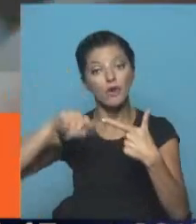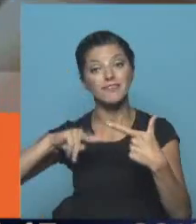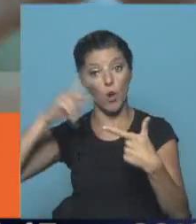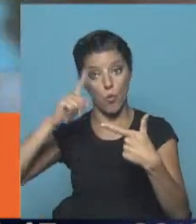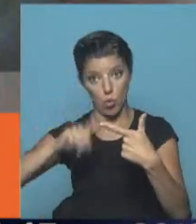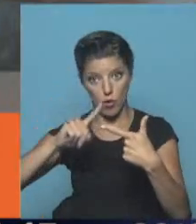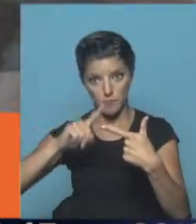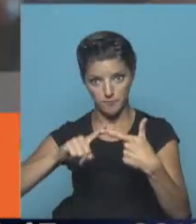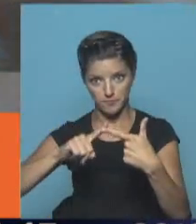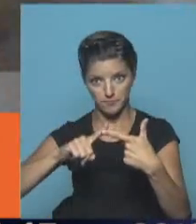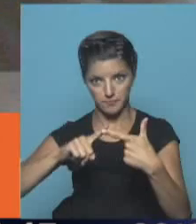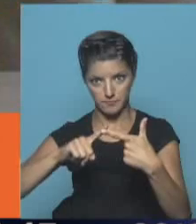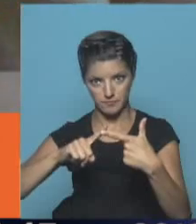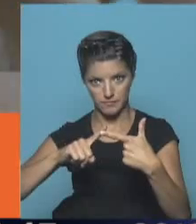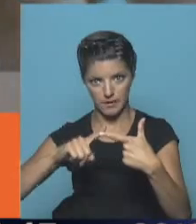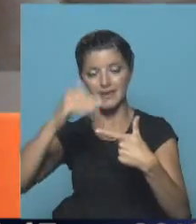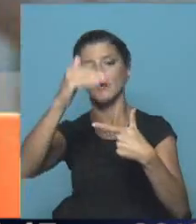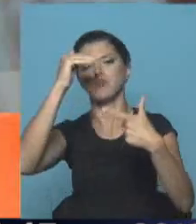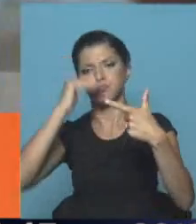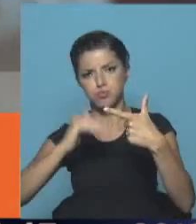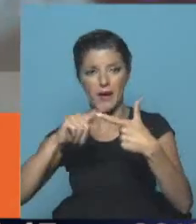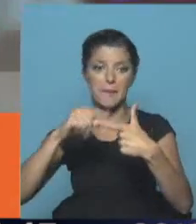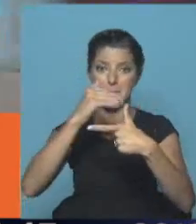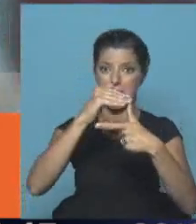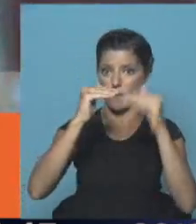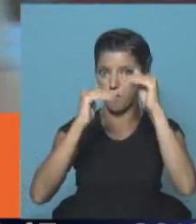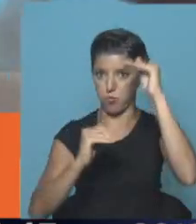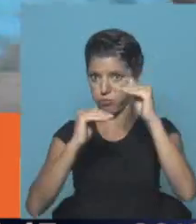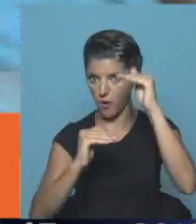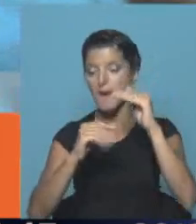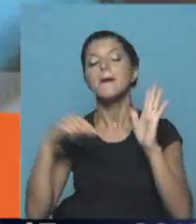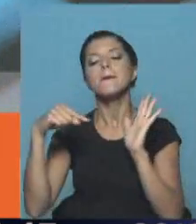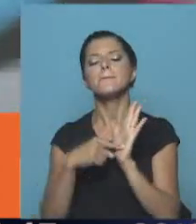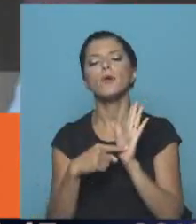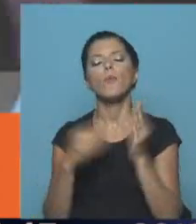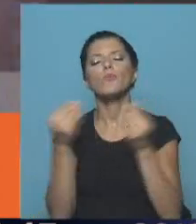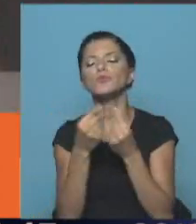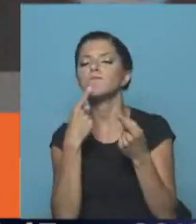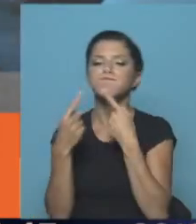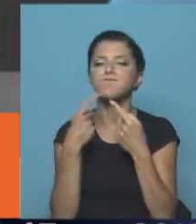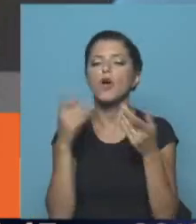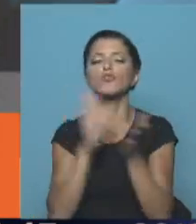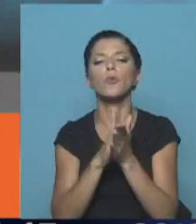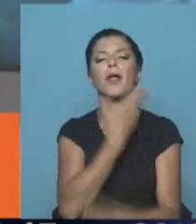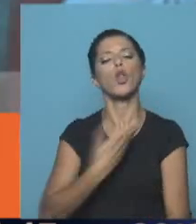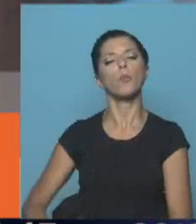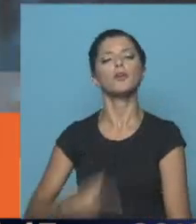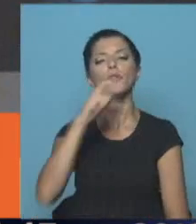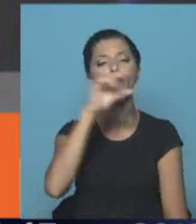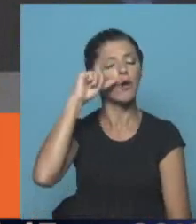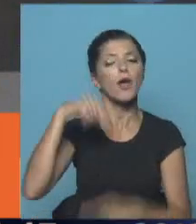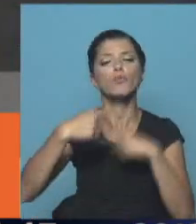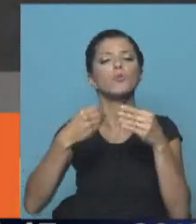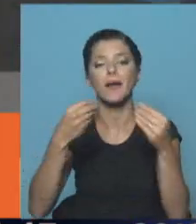segundo lugar, lejos todavía de Lenín Moreno. Sin embargo, la gran discusión es qué queda del gobierno de Correa. El 19 de